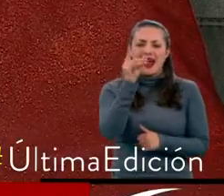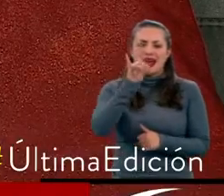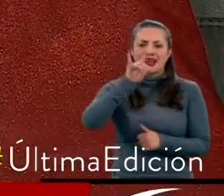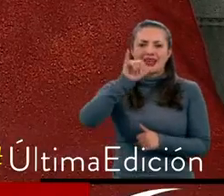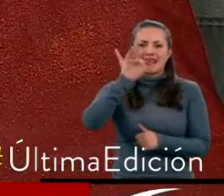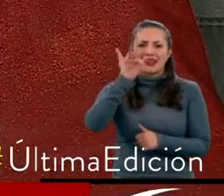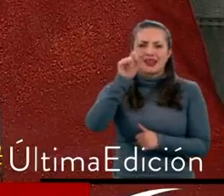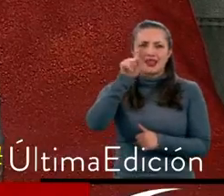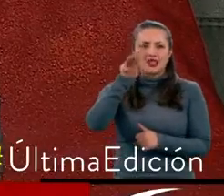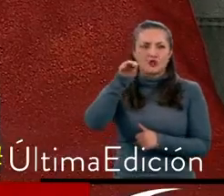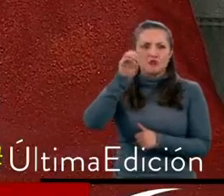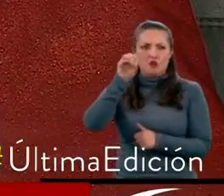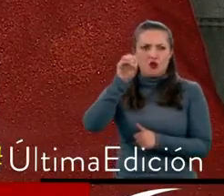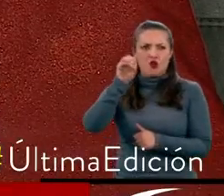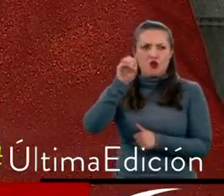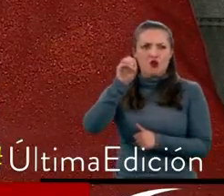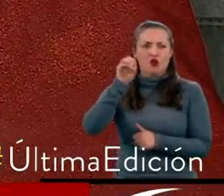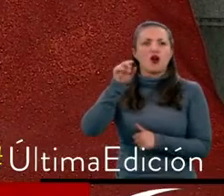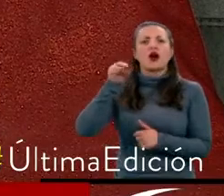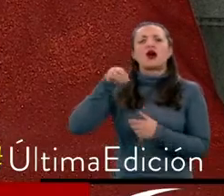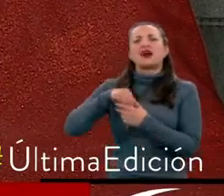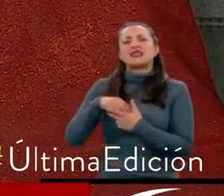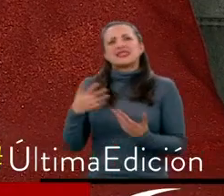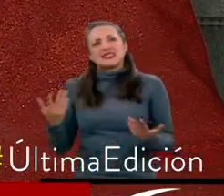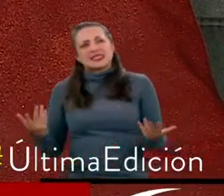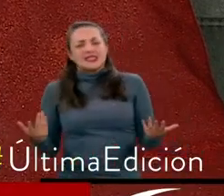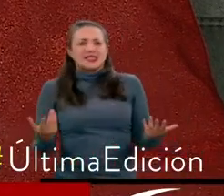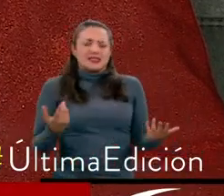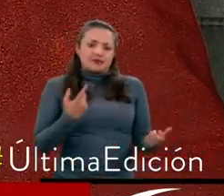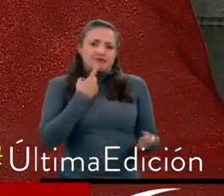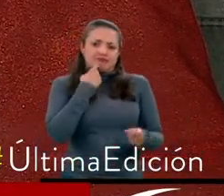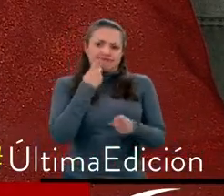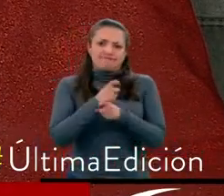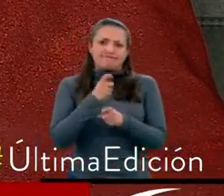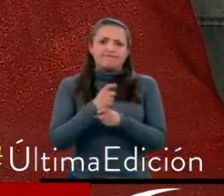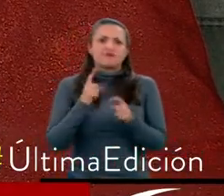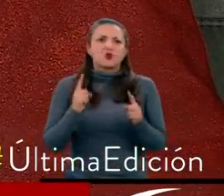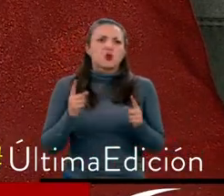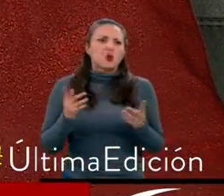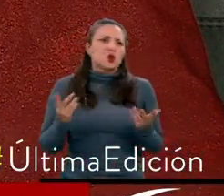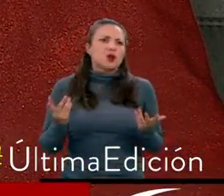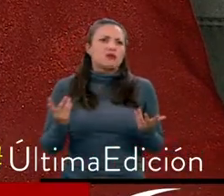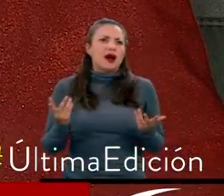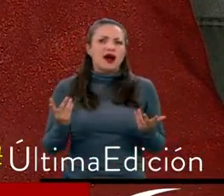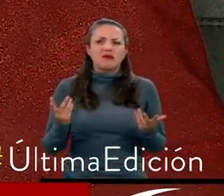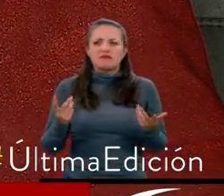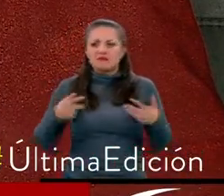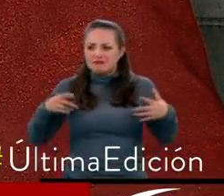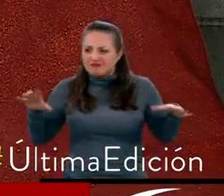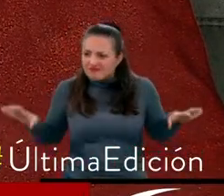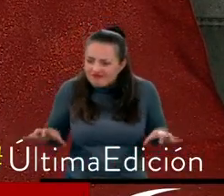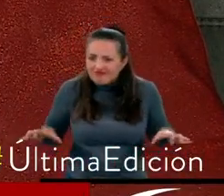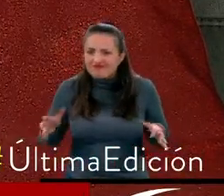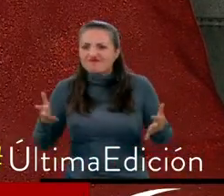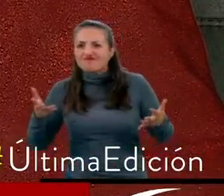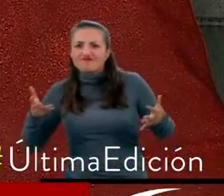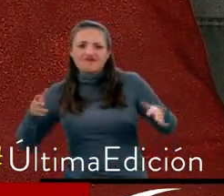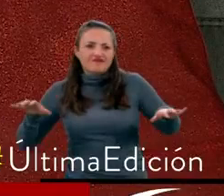poco difícil a veces porque pues no podemos hacer todas las cosas